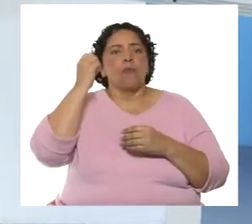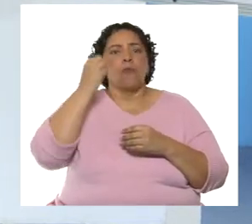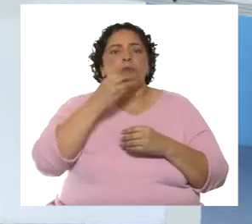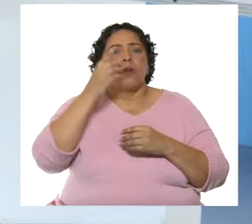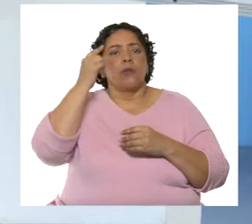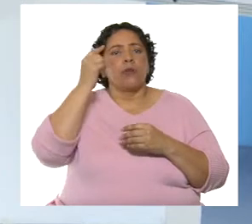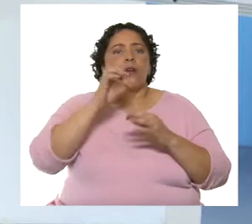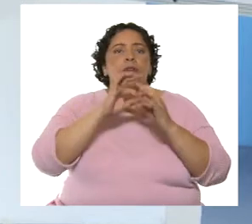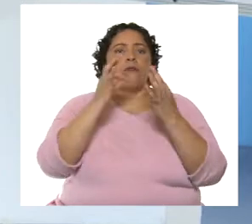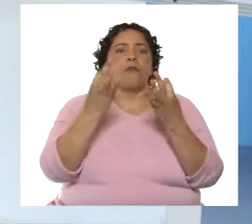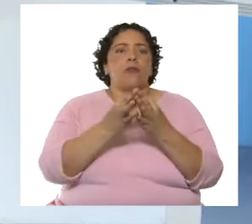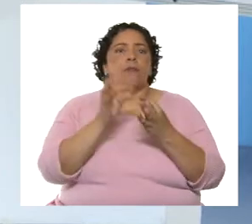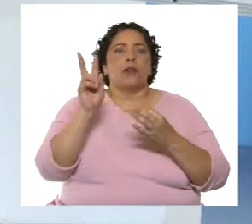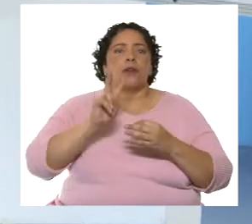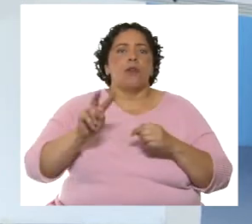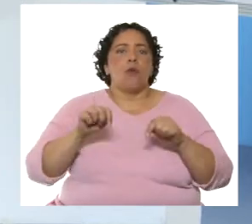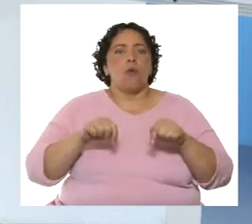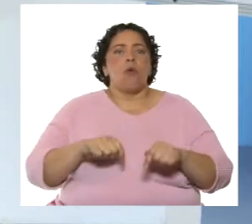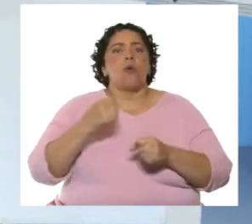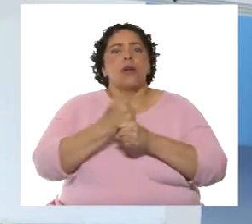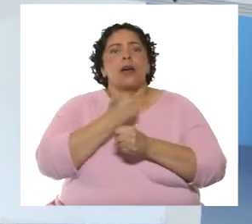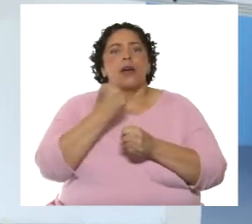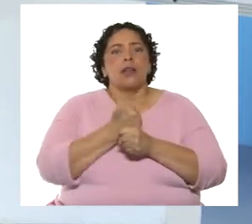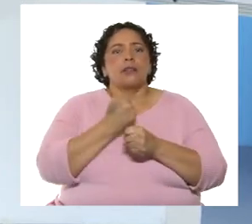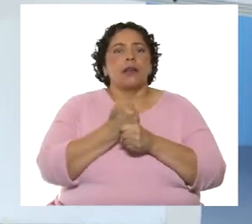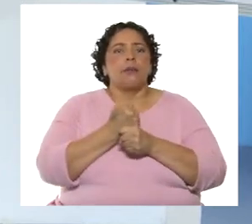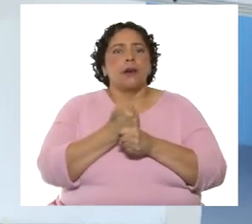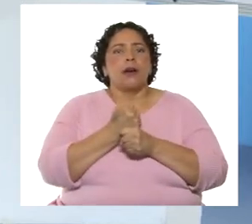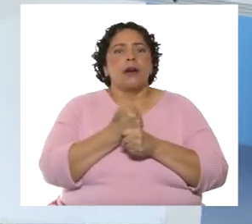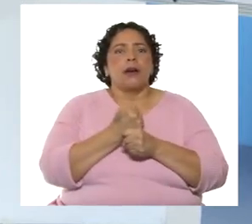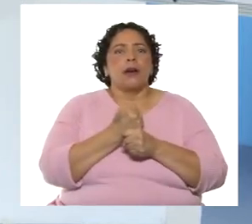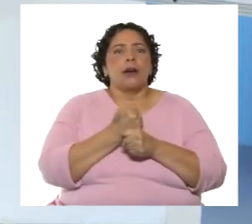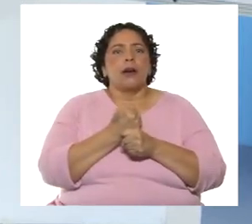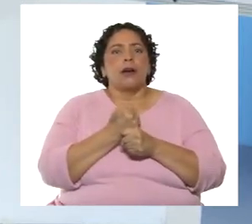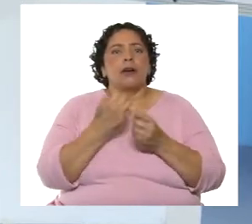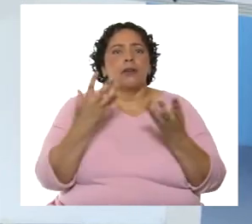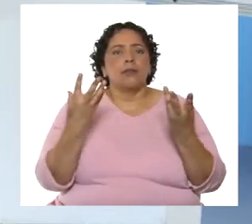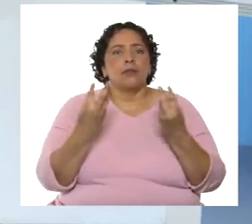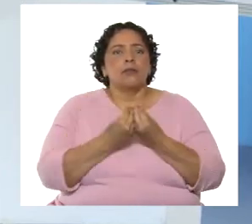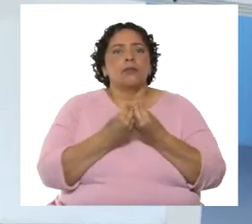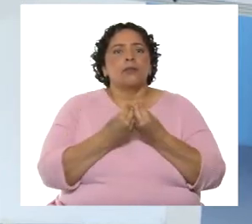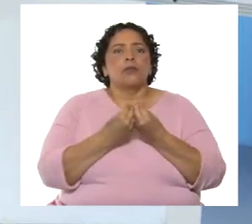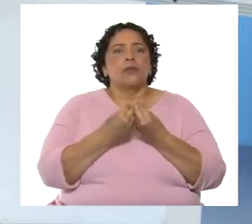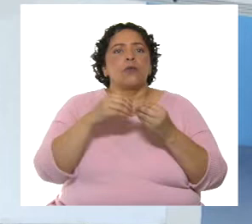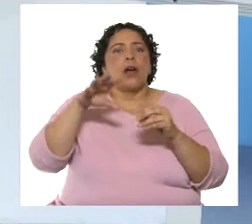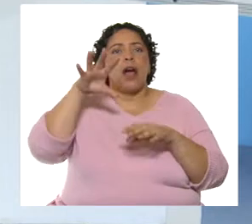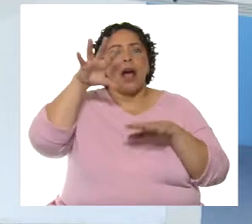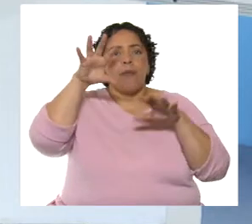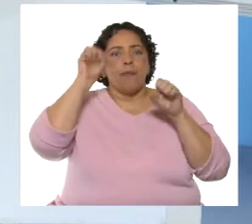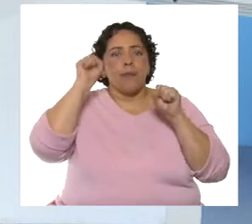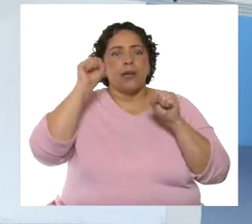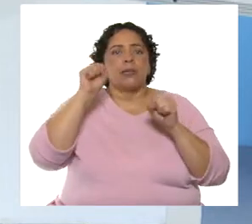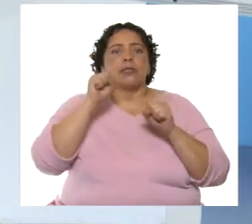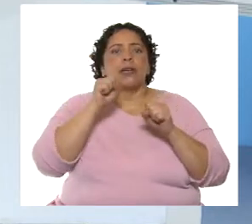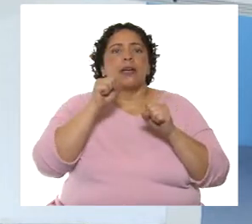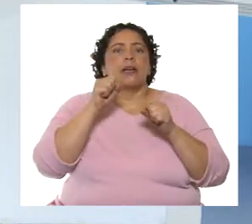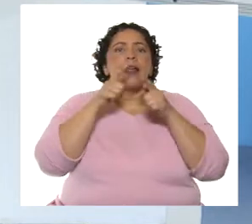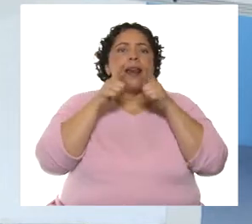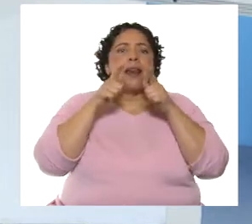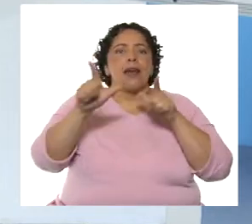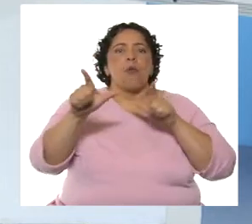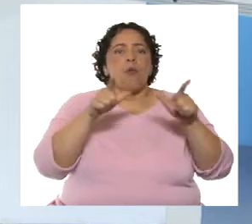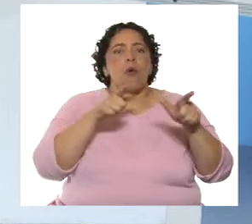familia venezolana. Hoy vamos a trabajar con los aprendizajes de lenguaje y comunicación,